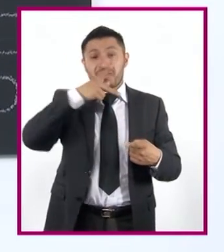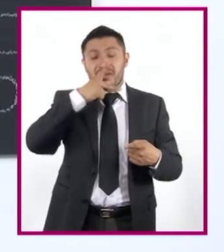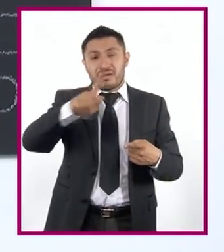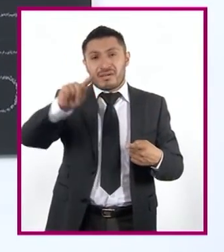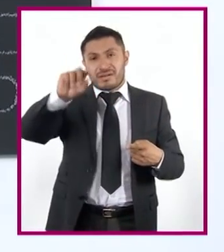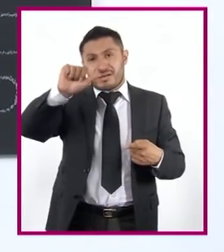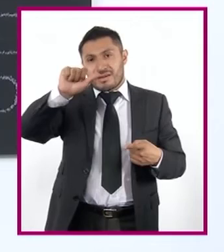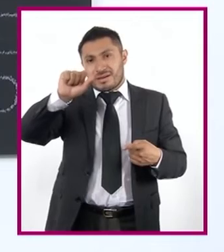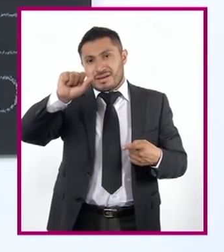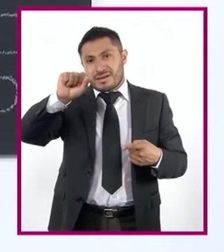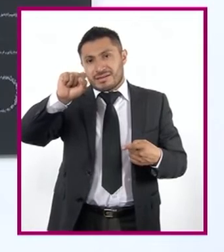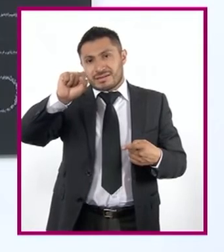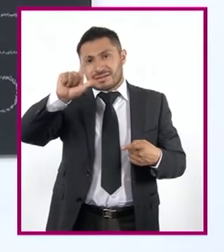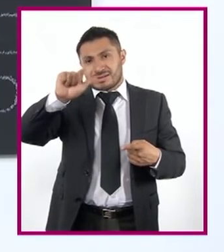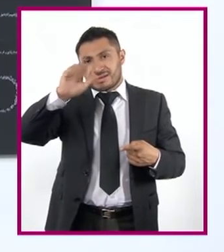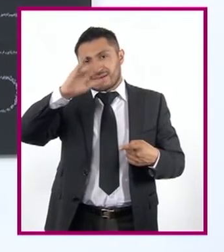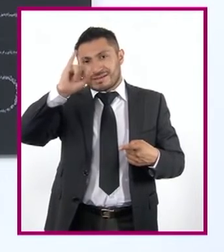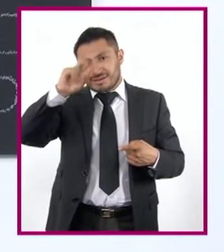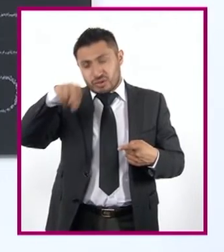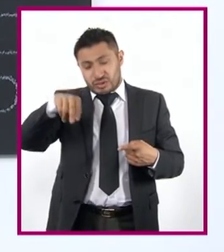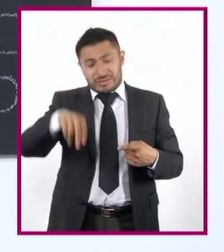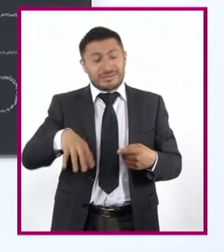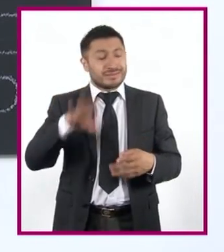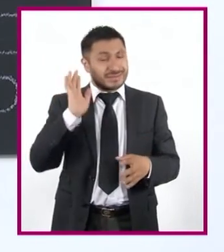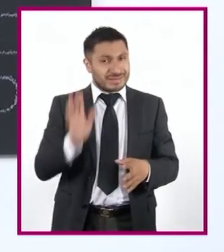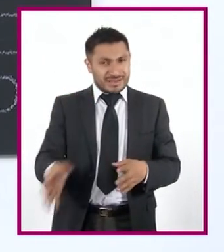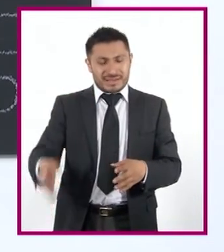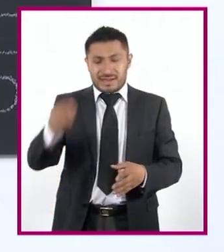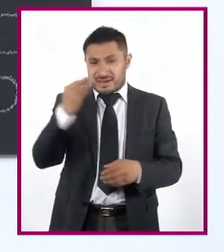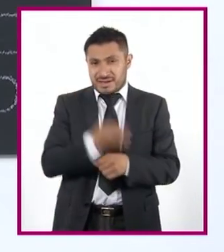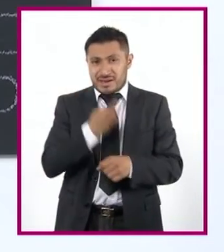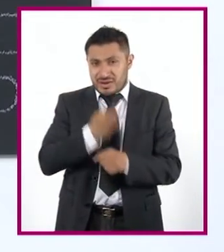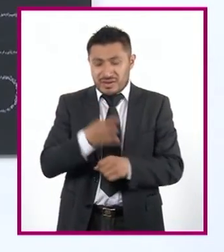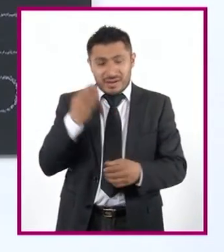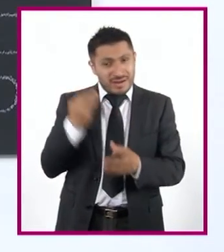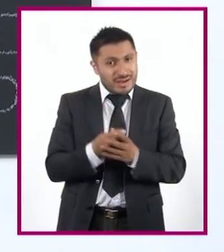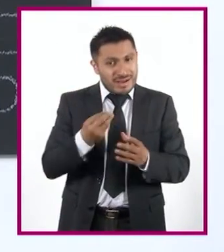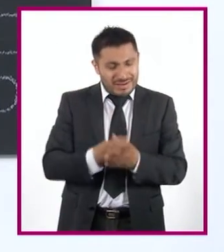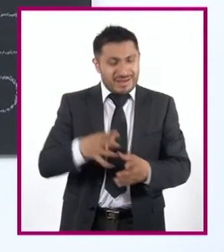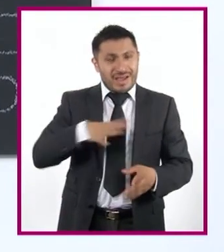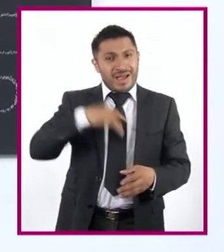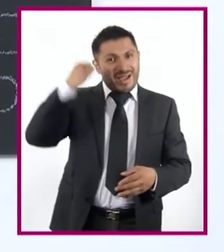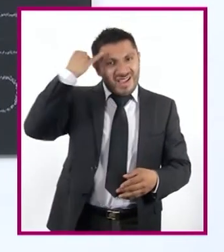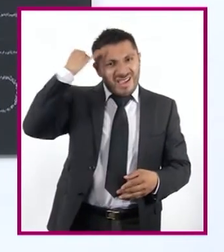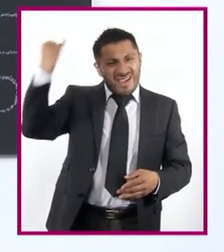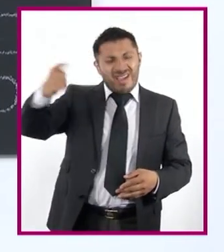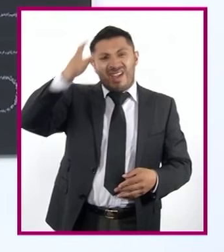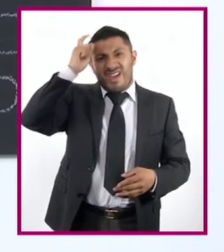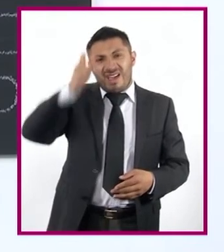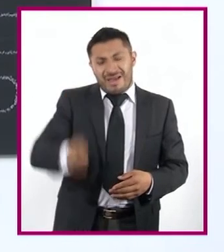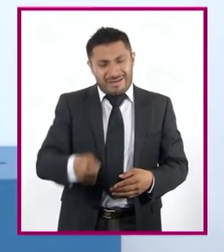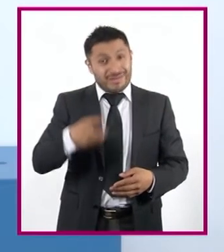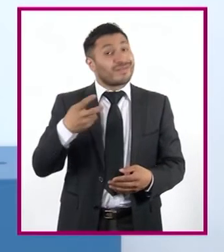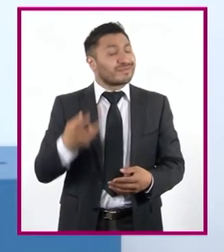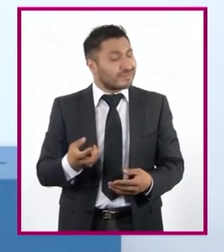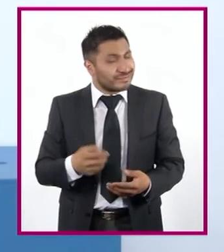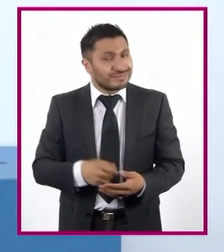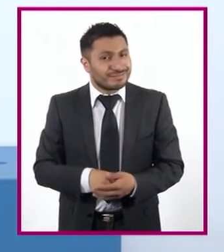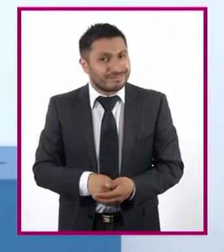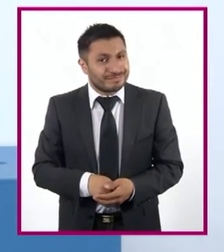traslación? Con todo lo que hemos visto hasta ahora, tenemos una idea más clara de lo que esto significa.